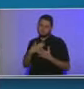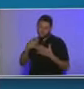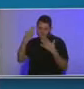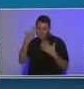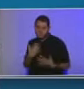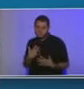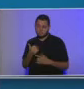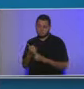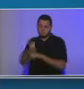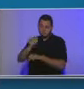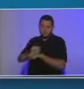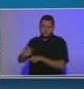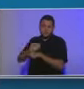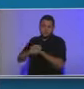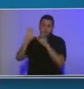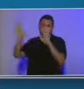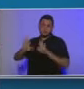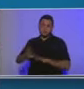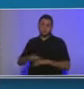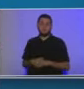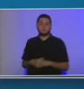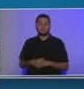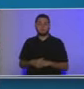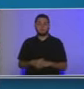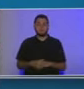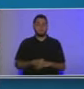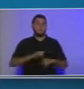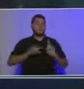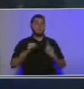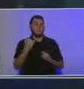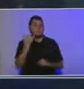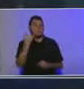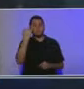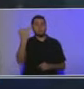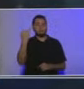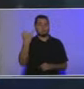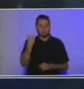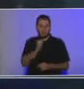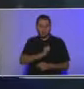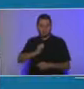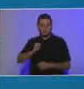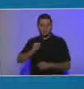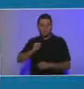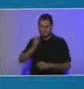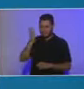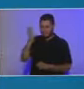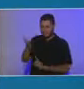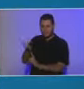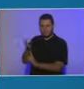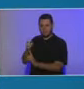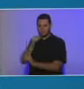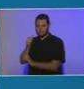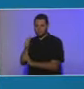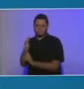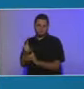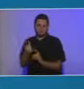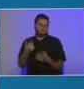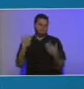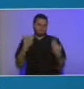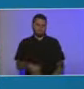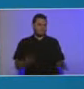alcalde. Pero si no fuera el alcalde el que estuviera hoy en esta discusión, pues todos estuvieran, a todos les estuvieran